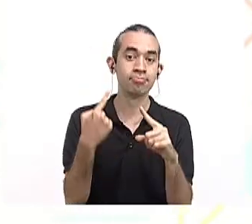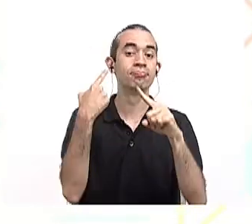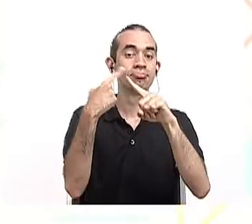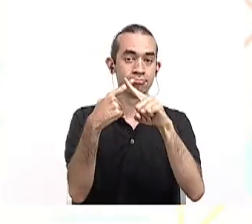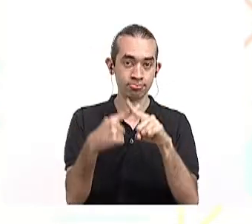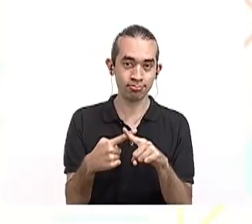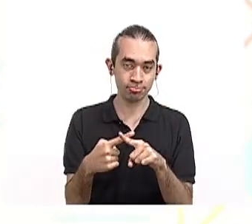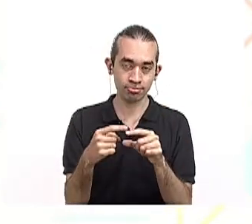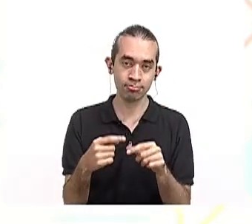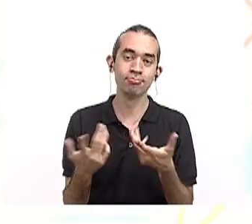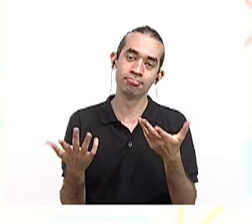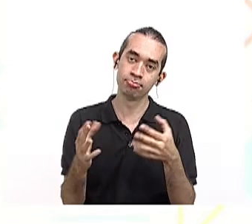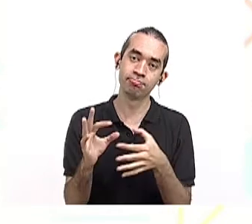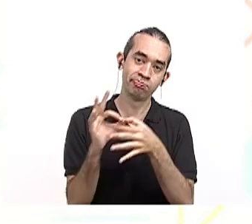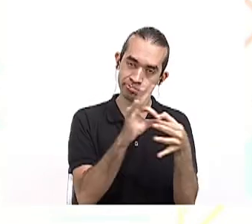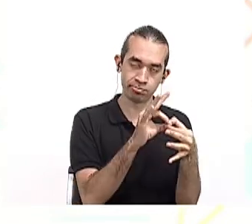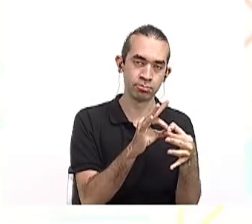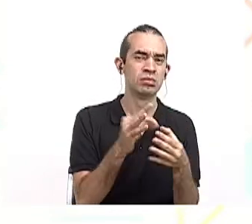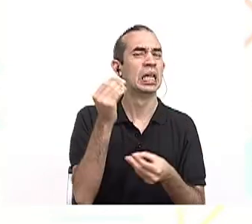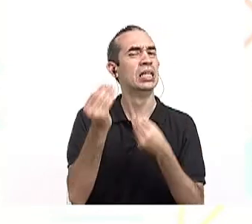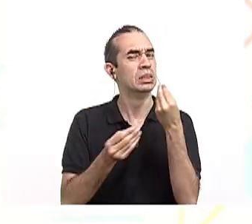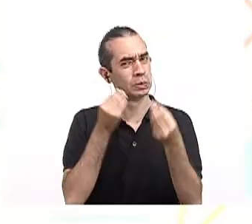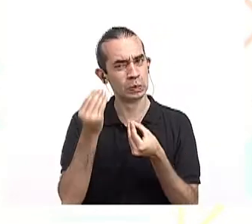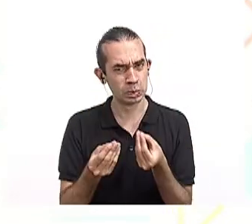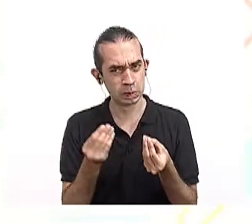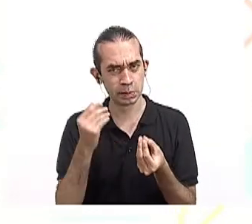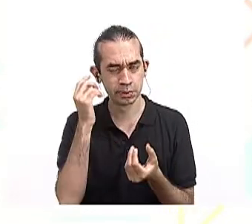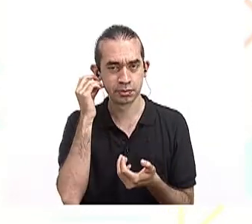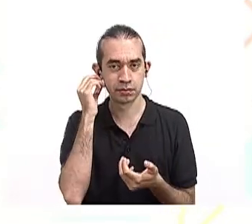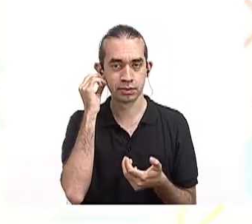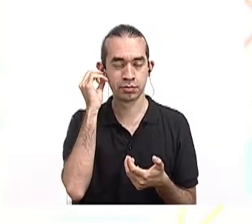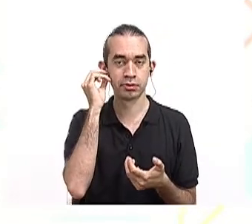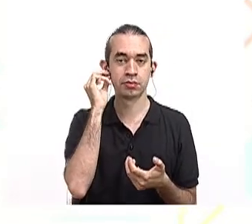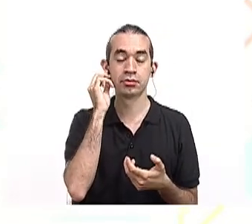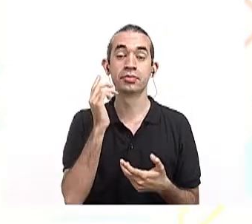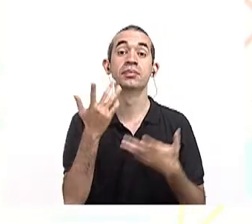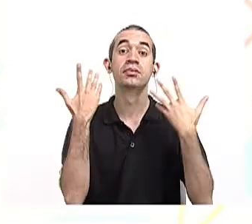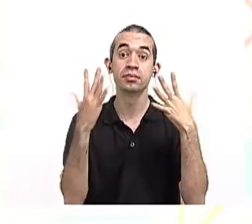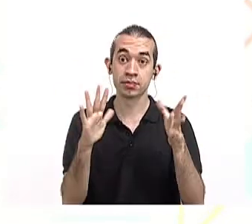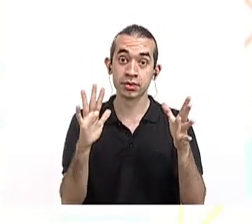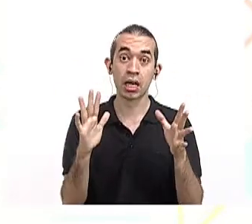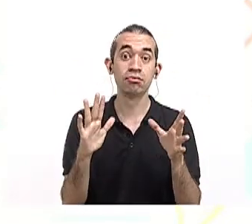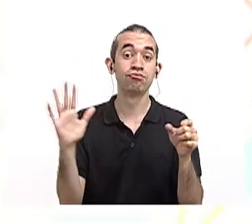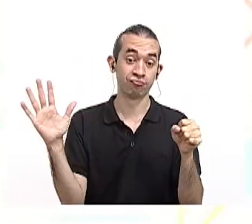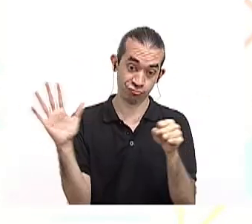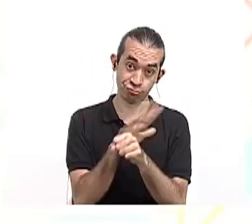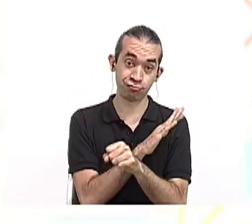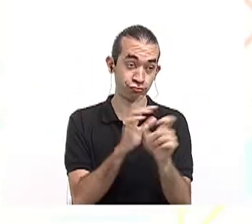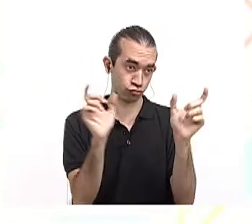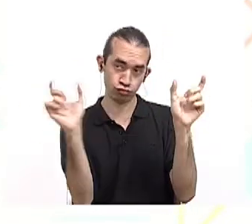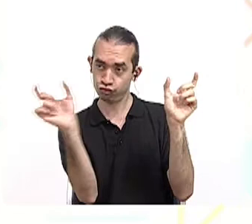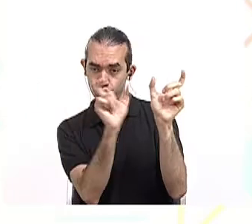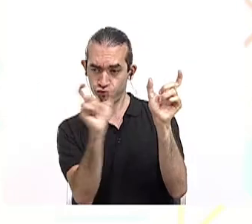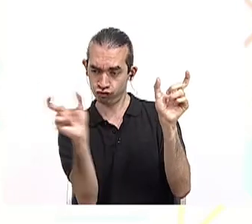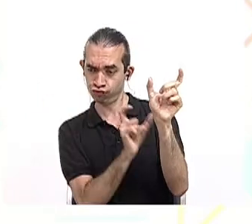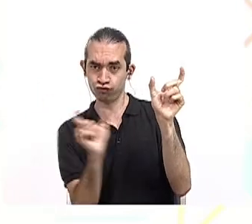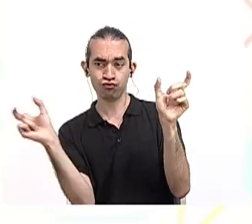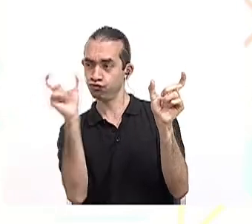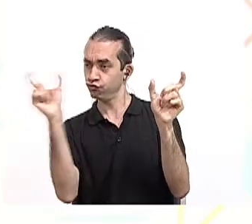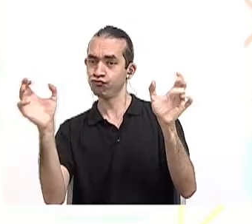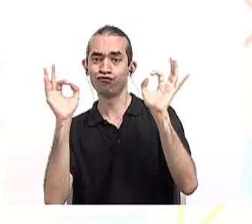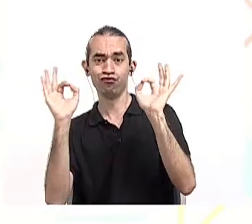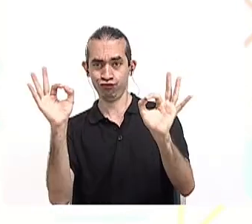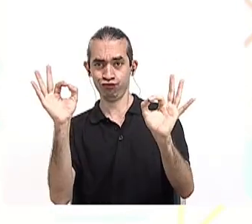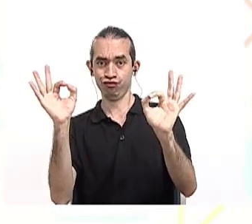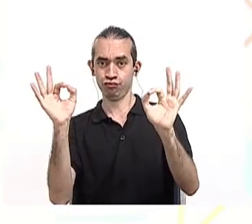multiplicar. ¿Qué hacemos? Bueno, una vez que tenemos todos los términos acomodados de esa forma y que